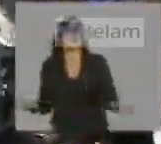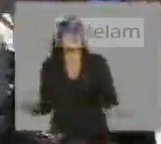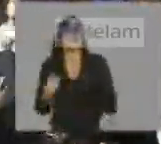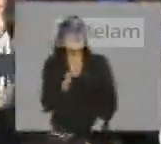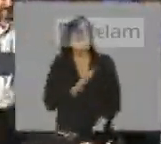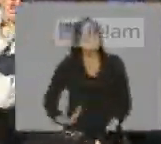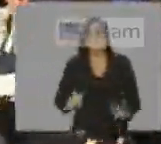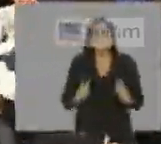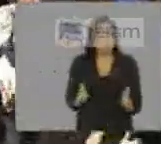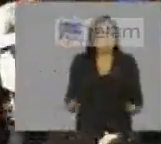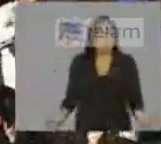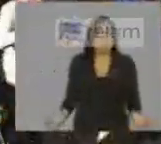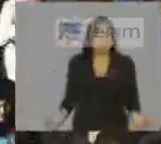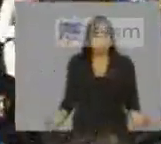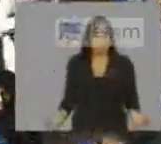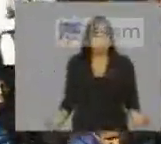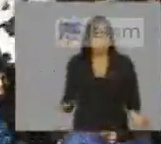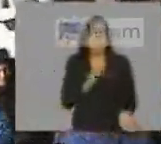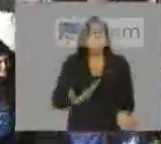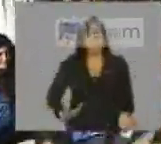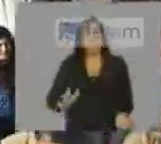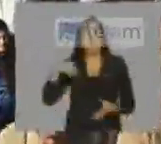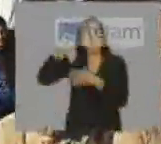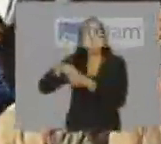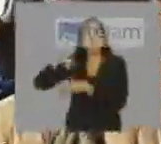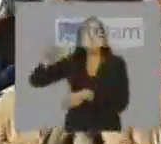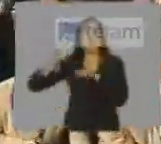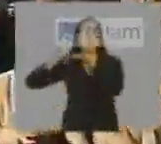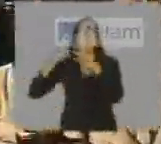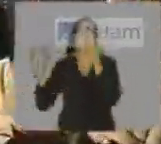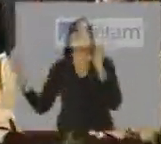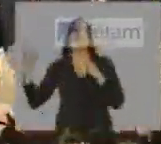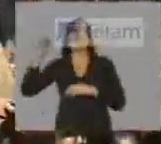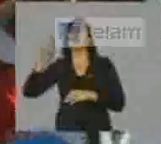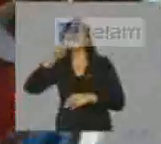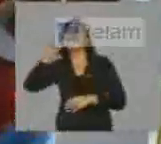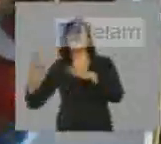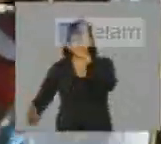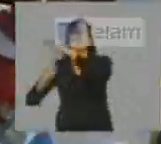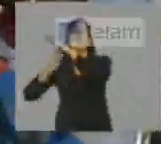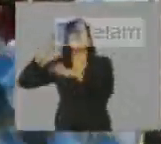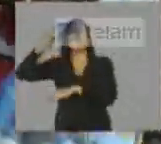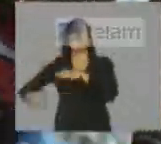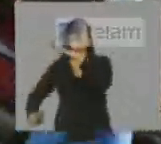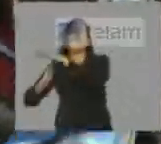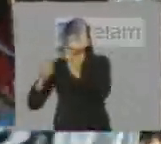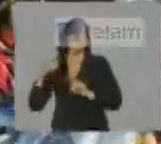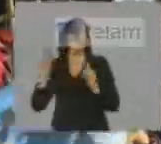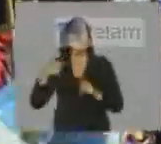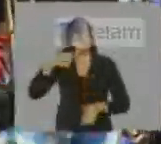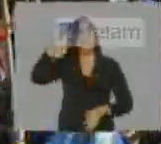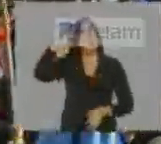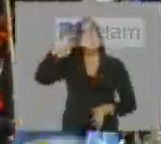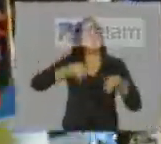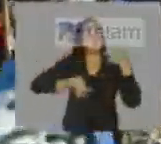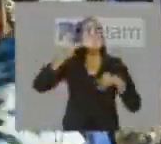presidenta? Pero no jueza de la Corte, tampoco, apenas de primera instancia, una jueza federal por ahí